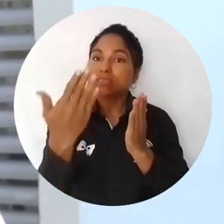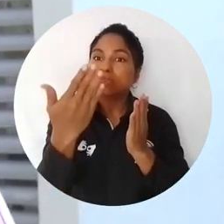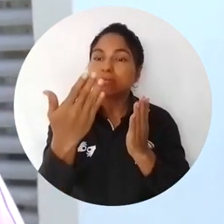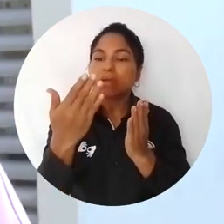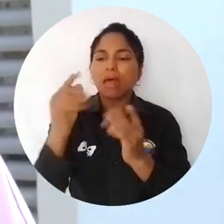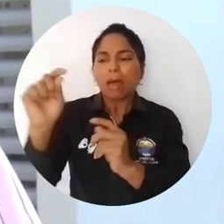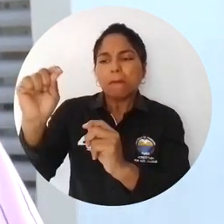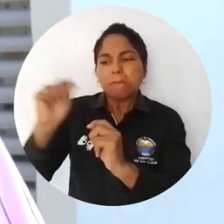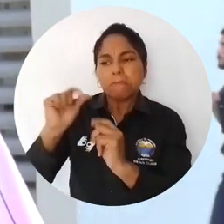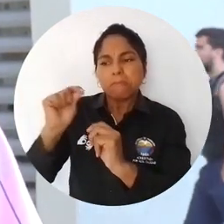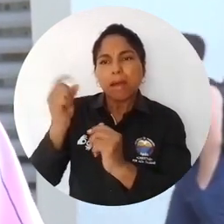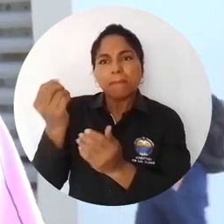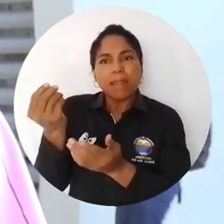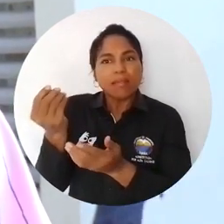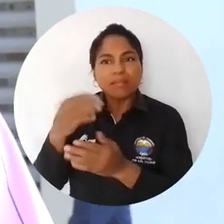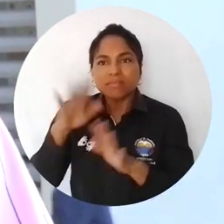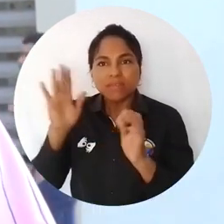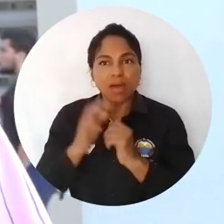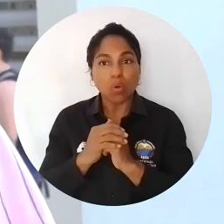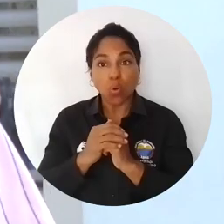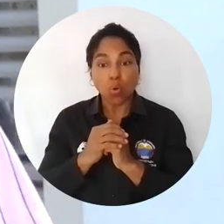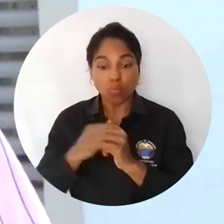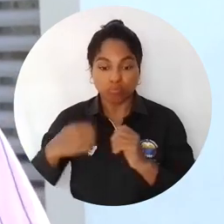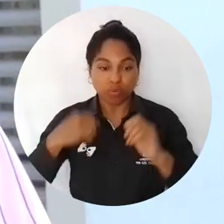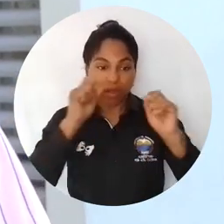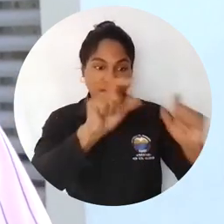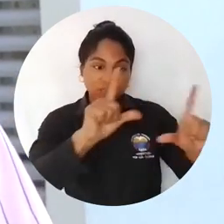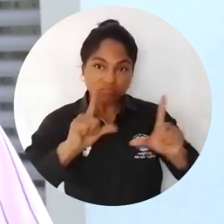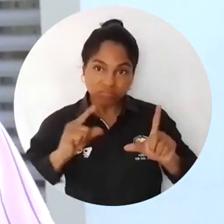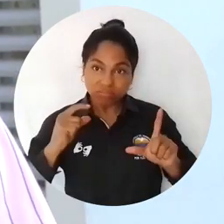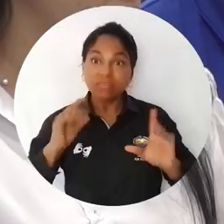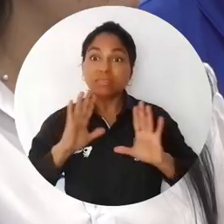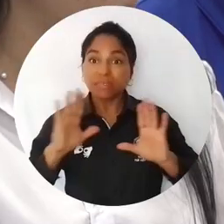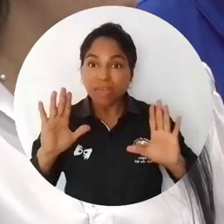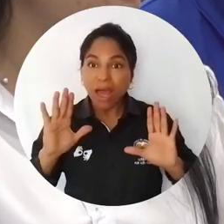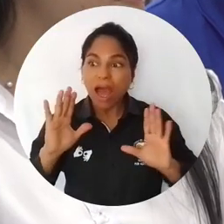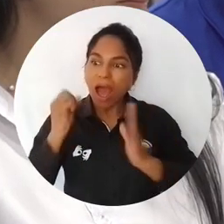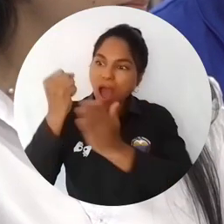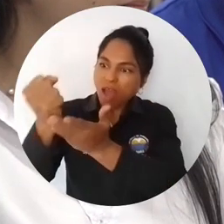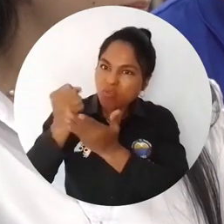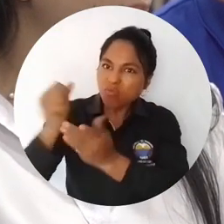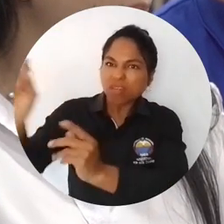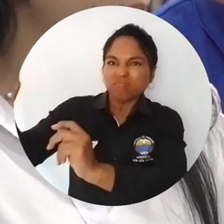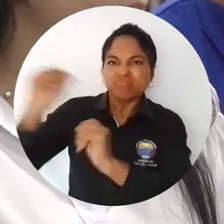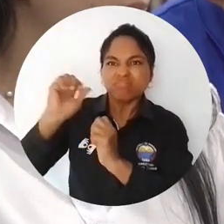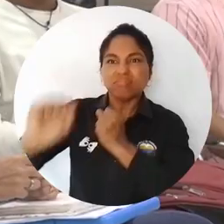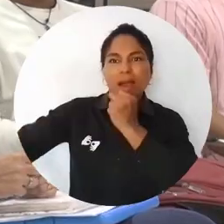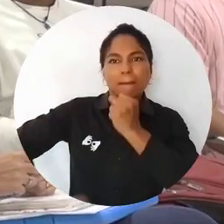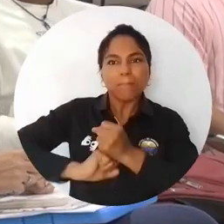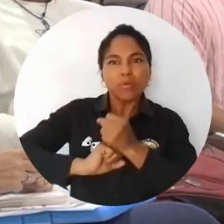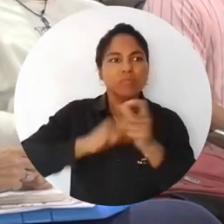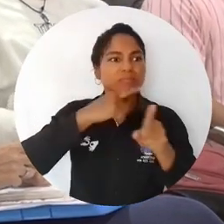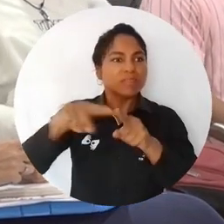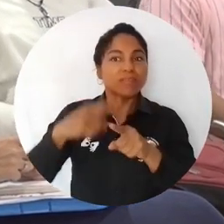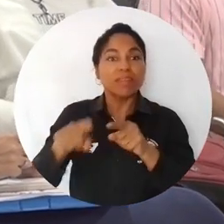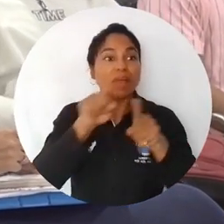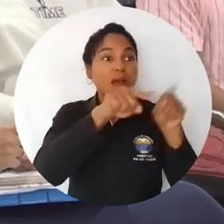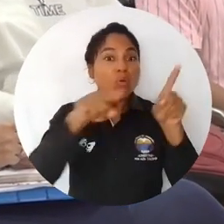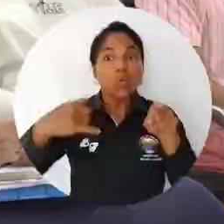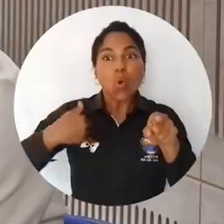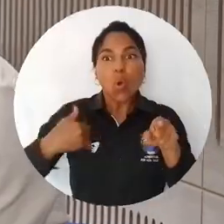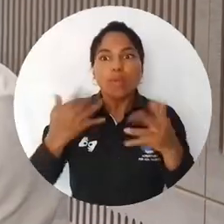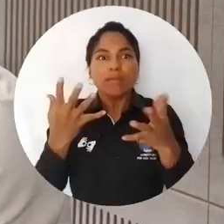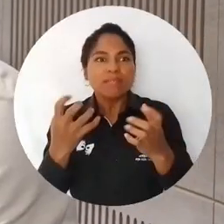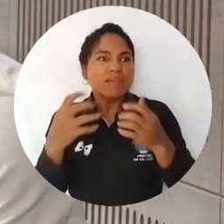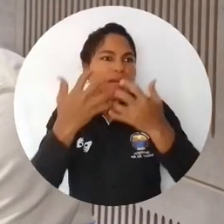de los beneficios que nos brinda el programa de Jóvenes en Acción, que no solamente nos genera ingresos, sino que también después de haber terminado nuestras